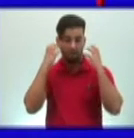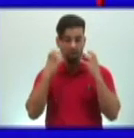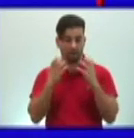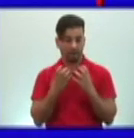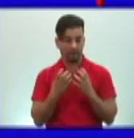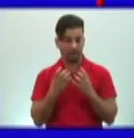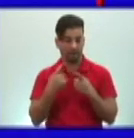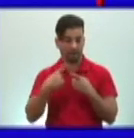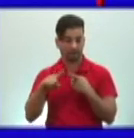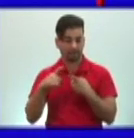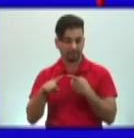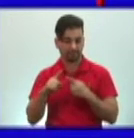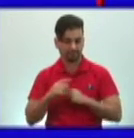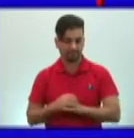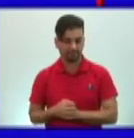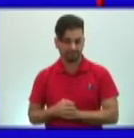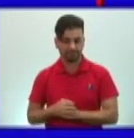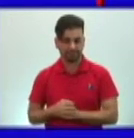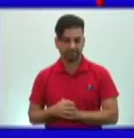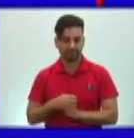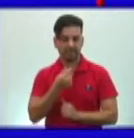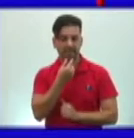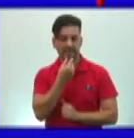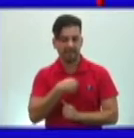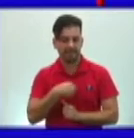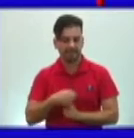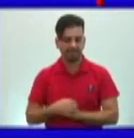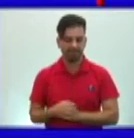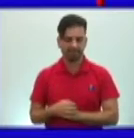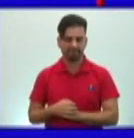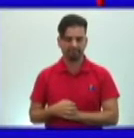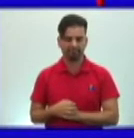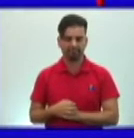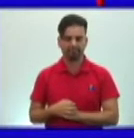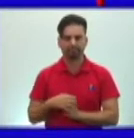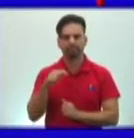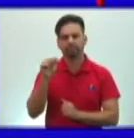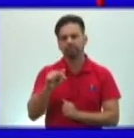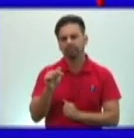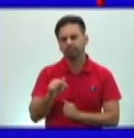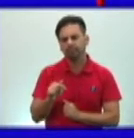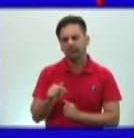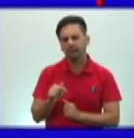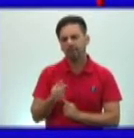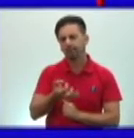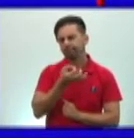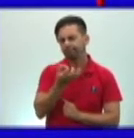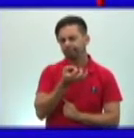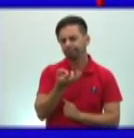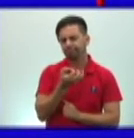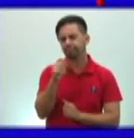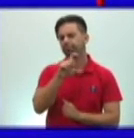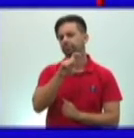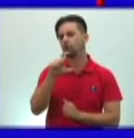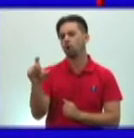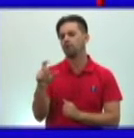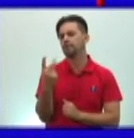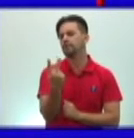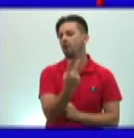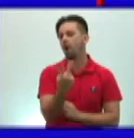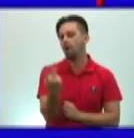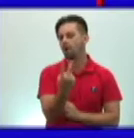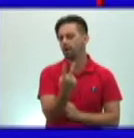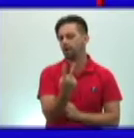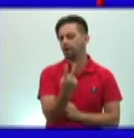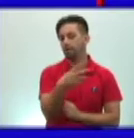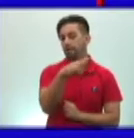Federico Engels, también el propio Lenin, abordan las concepciones idealistas y materialistas. Por lo tanto, no voy a tomar de referencia